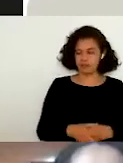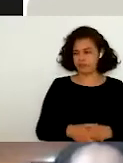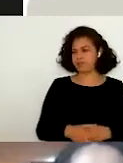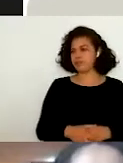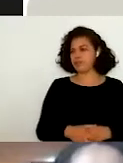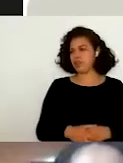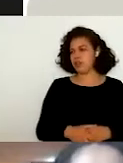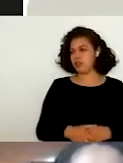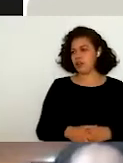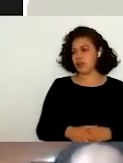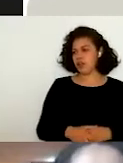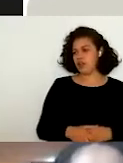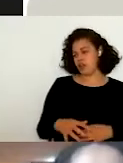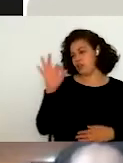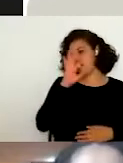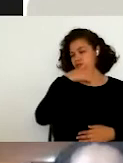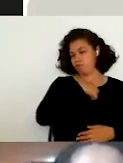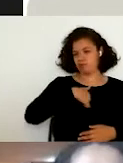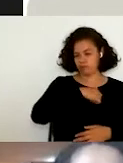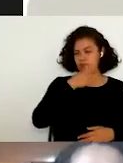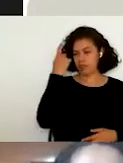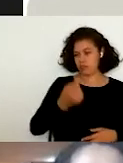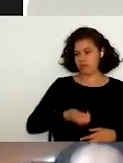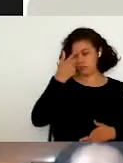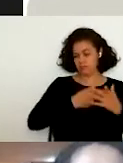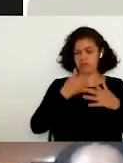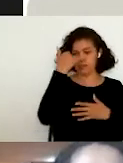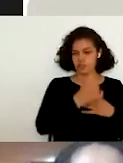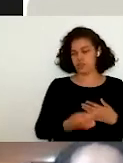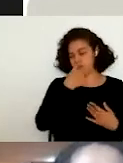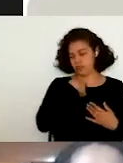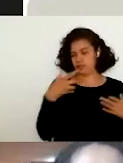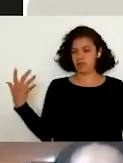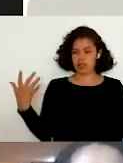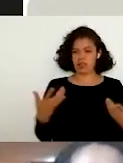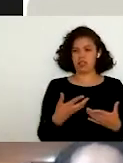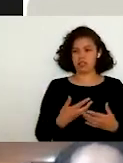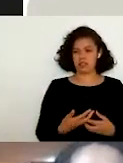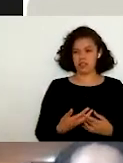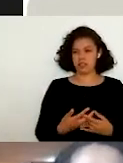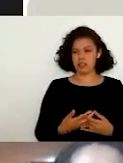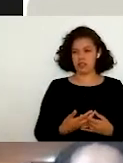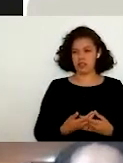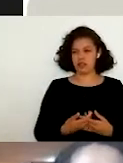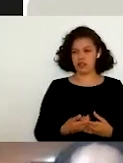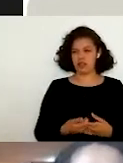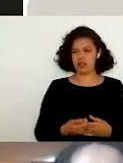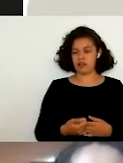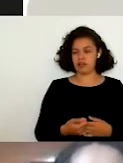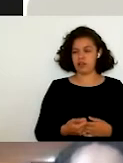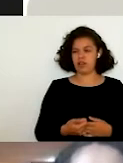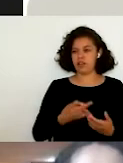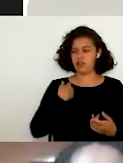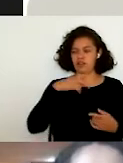vez desafortunadamente en el primer caso el proyecto que implementé no estuvo al alcance que yo